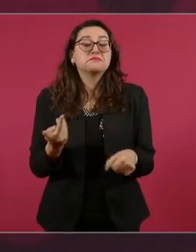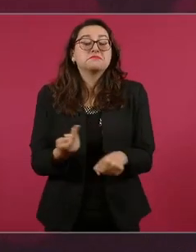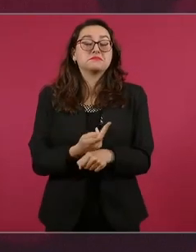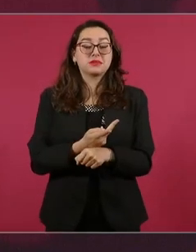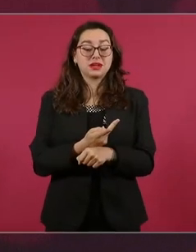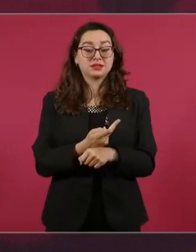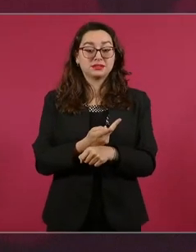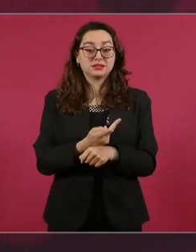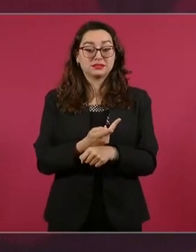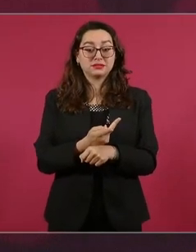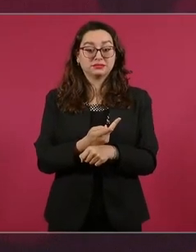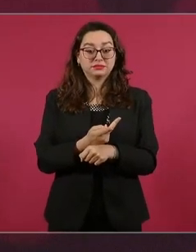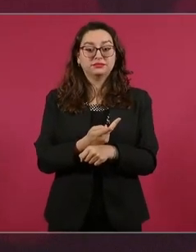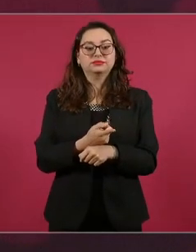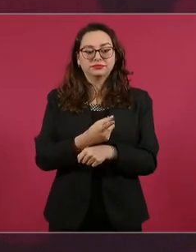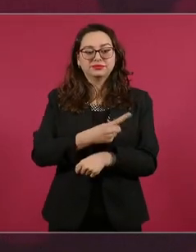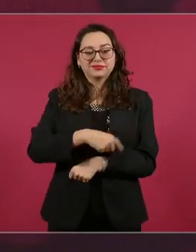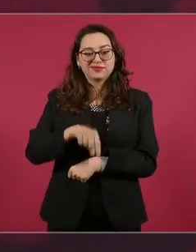estas